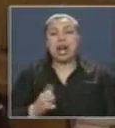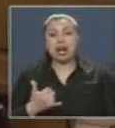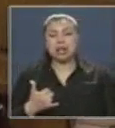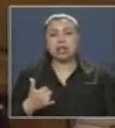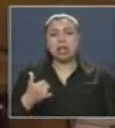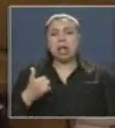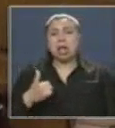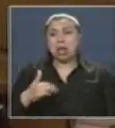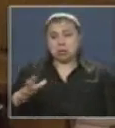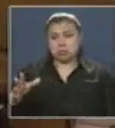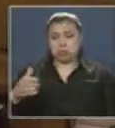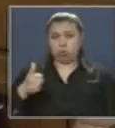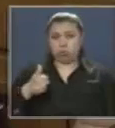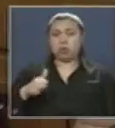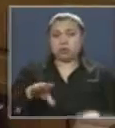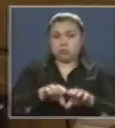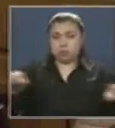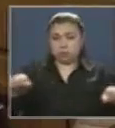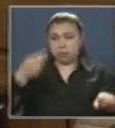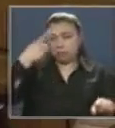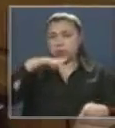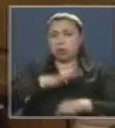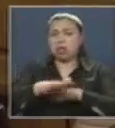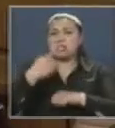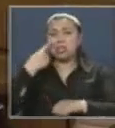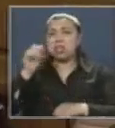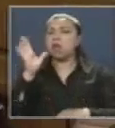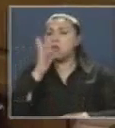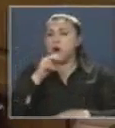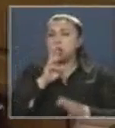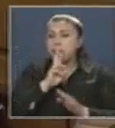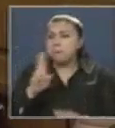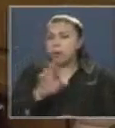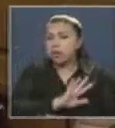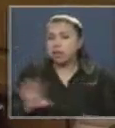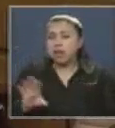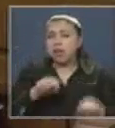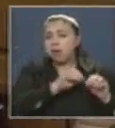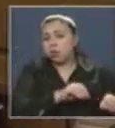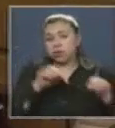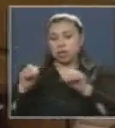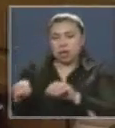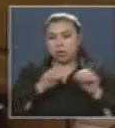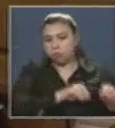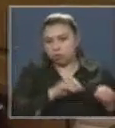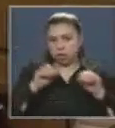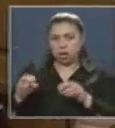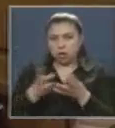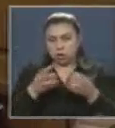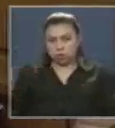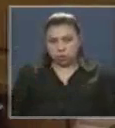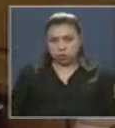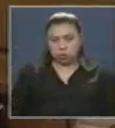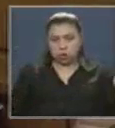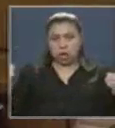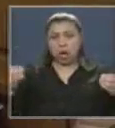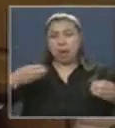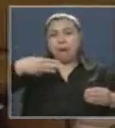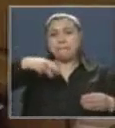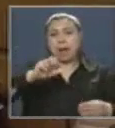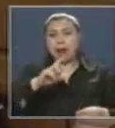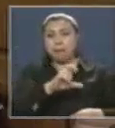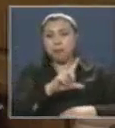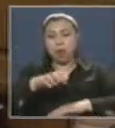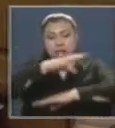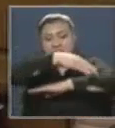a darle una respuesta a la gente dentro de un plazo de 15 días. No ha habido respuesta, le están aplazando las soluciones para el año 2019,